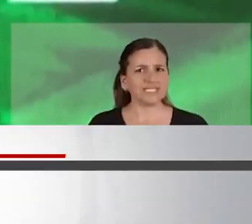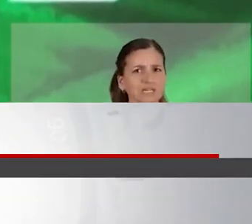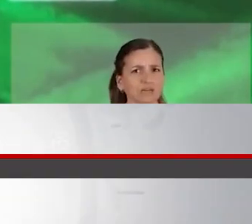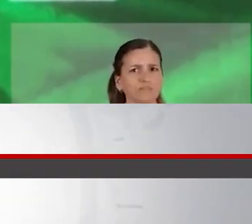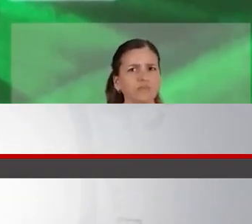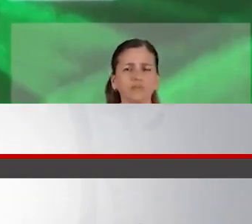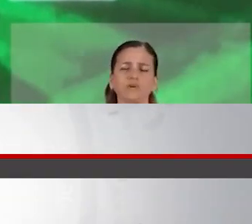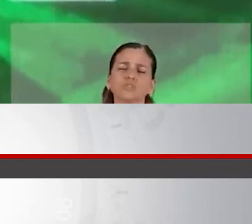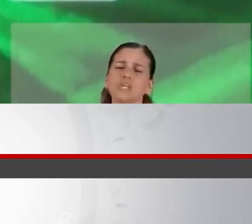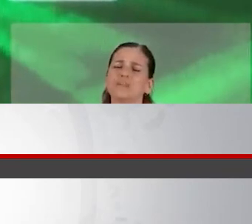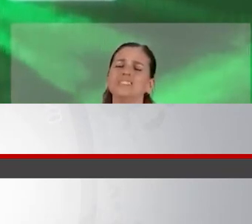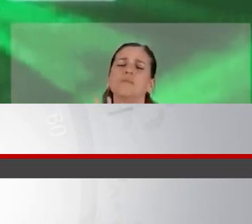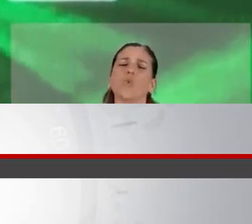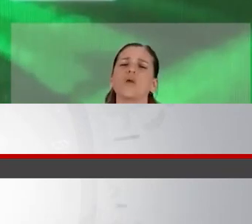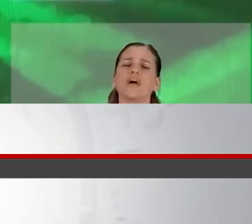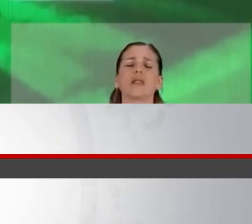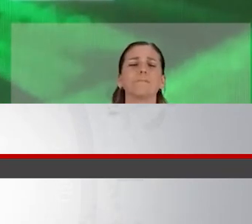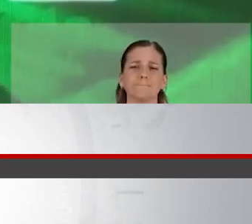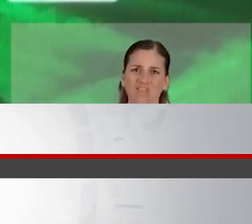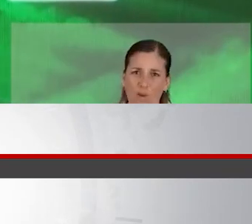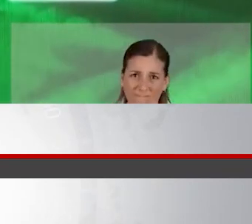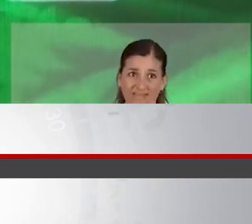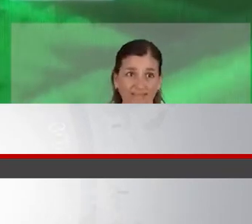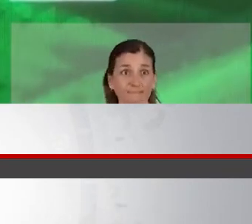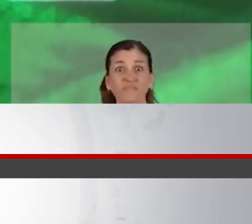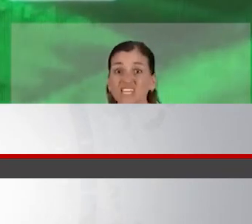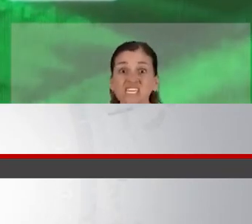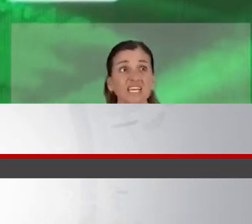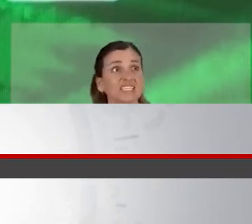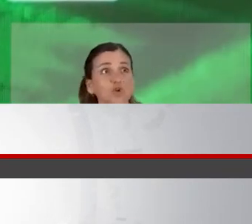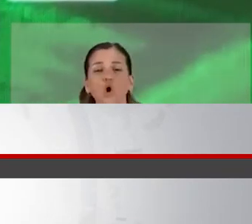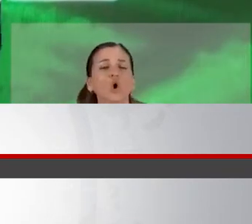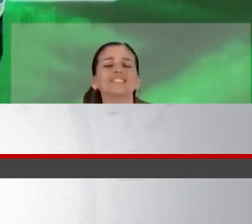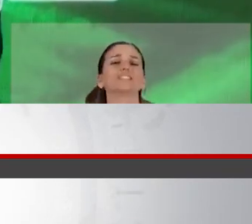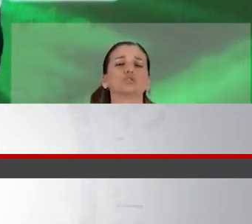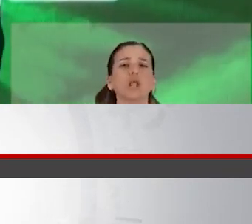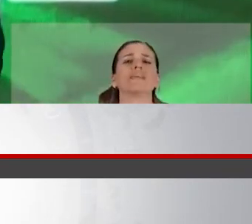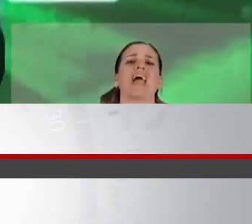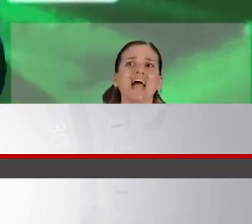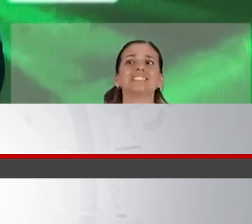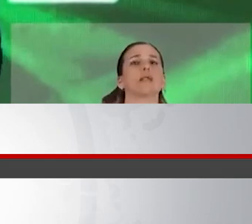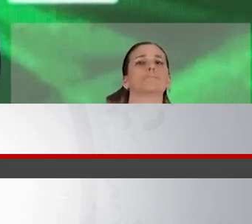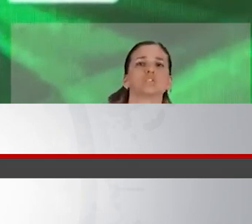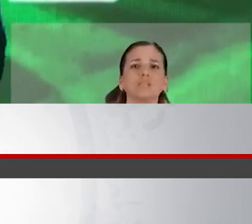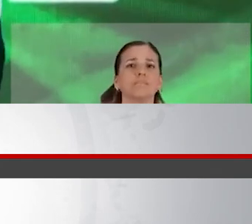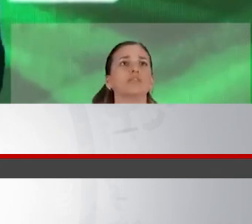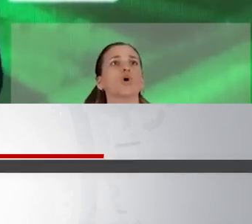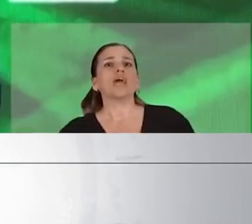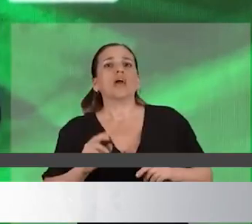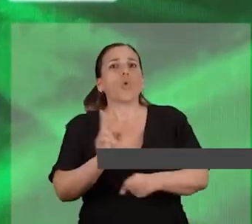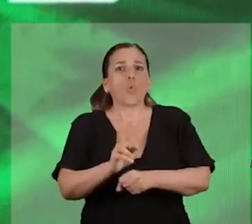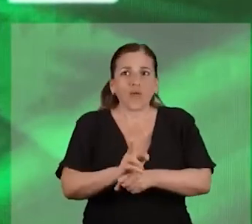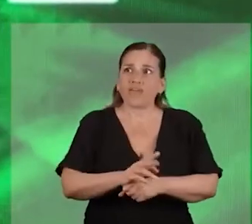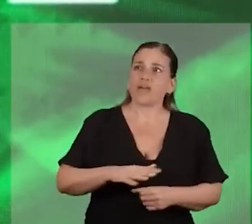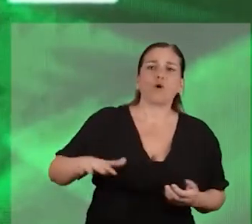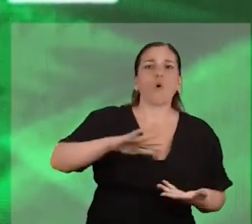muy apegada al cuidado del medio ambiente. Y el cuidado no es solo procedimientos que no dañen el